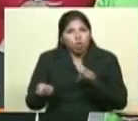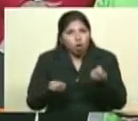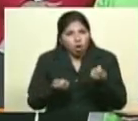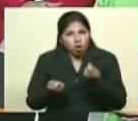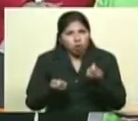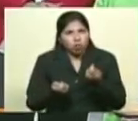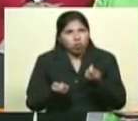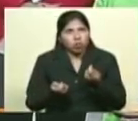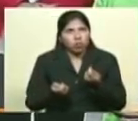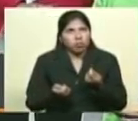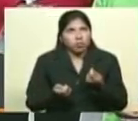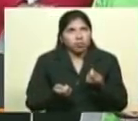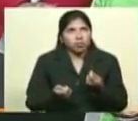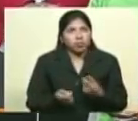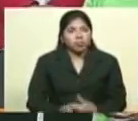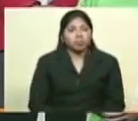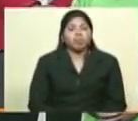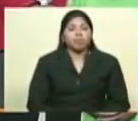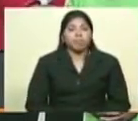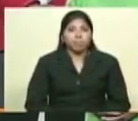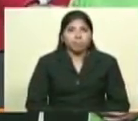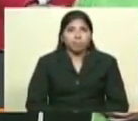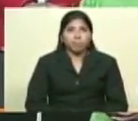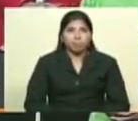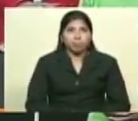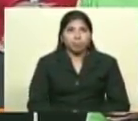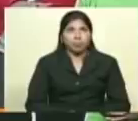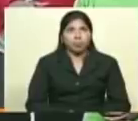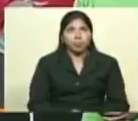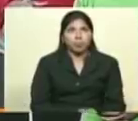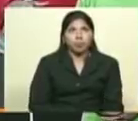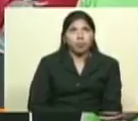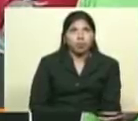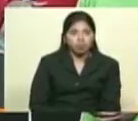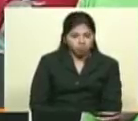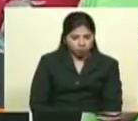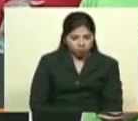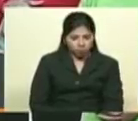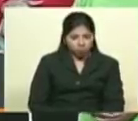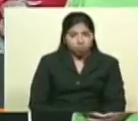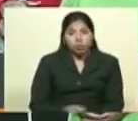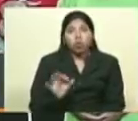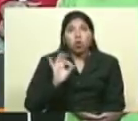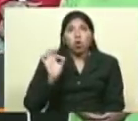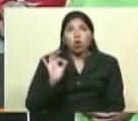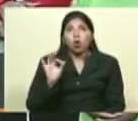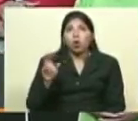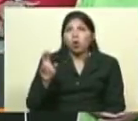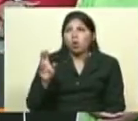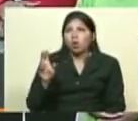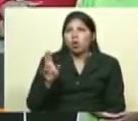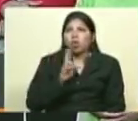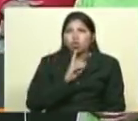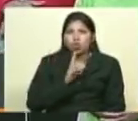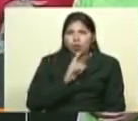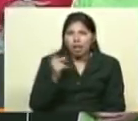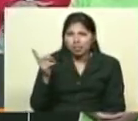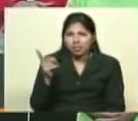Entiéndase, golpe de Estado del siglo XX. O el golpe de Estado en Honduras del 2009.